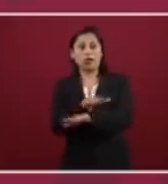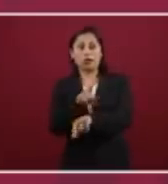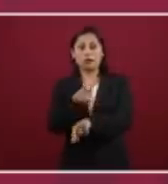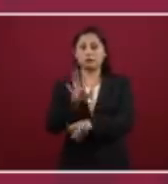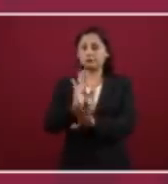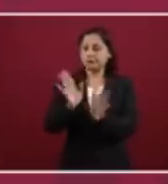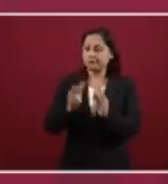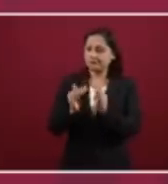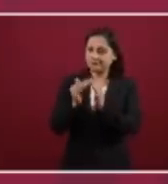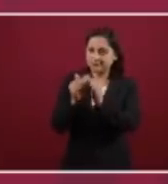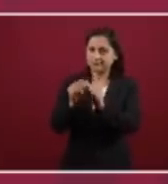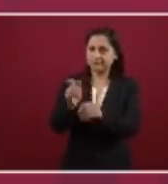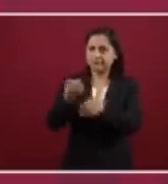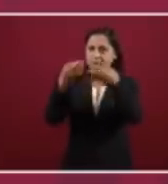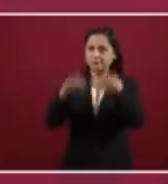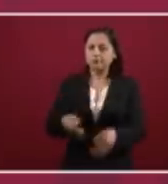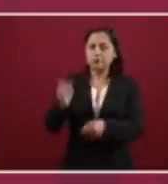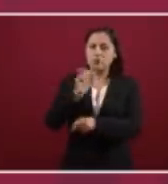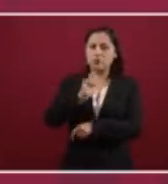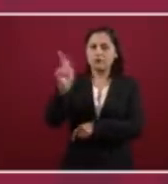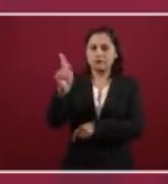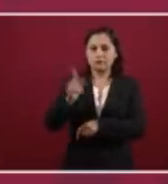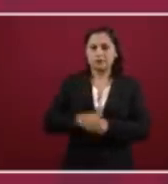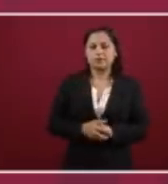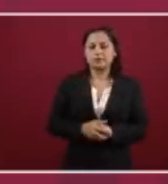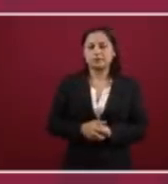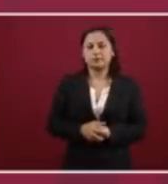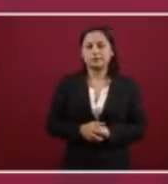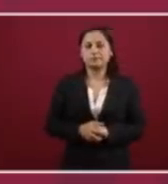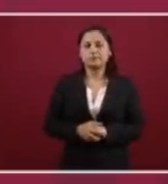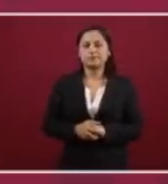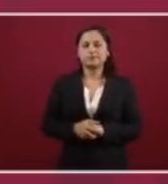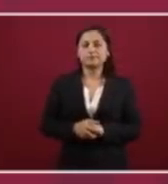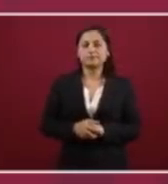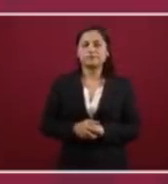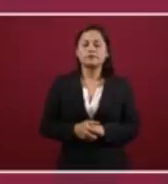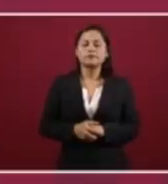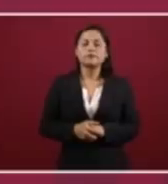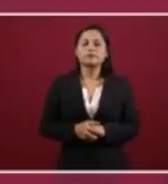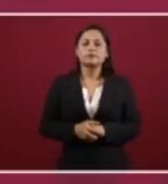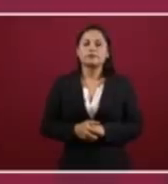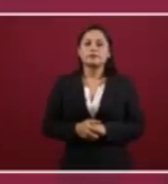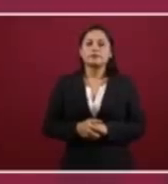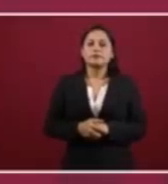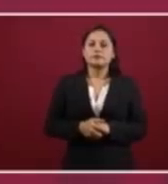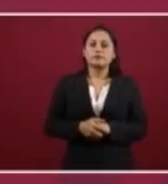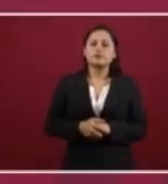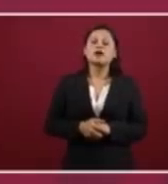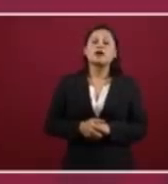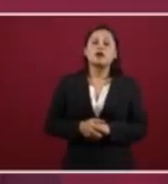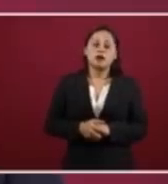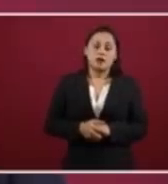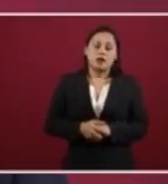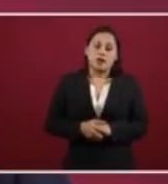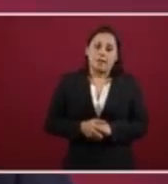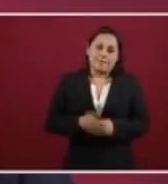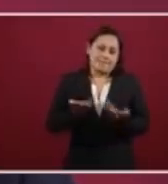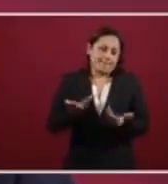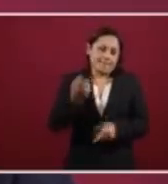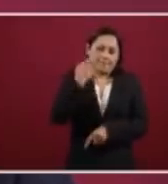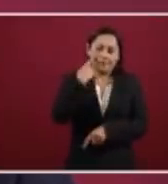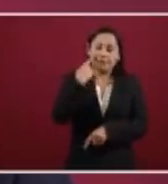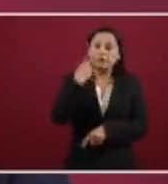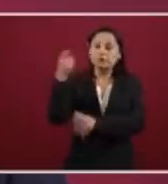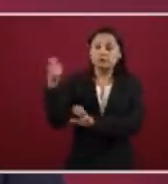se construye, además de que se utiliza mejor el recurso, porque el asistente